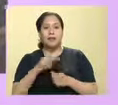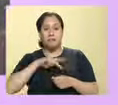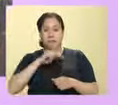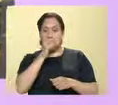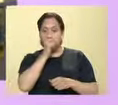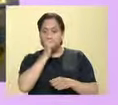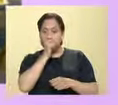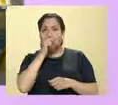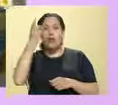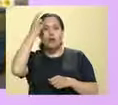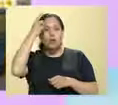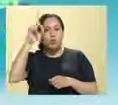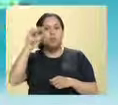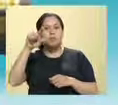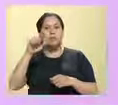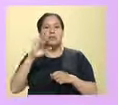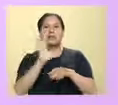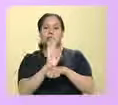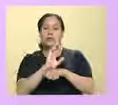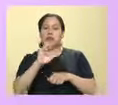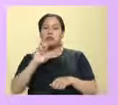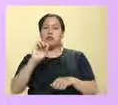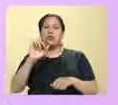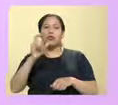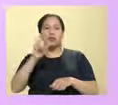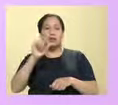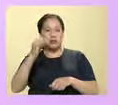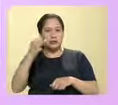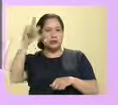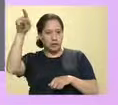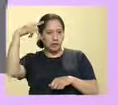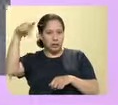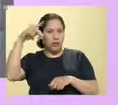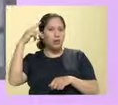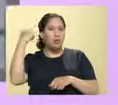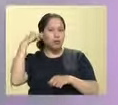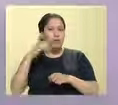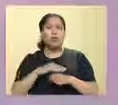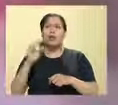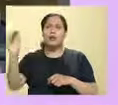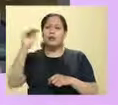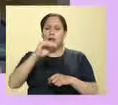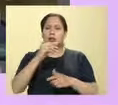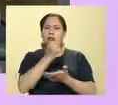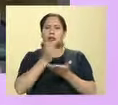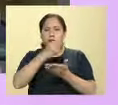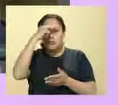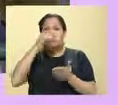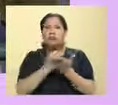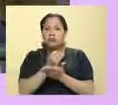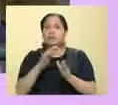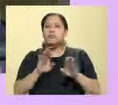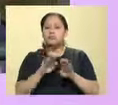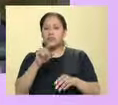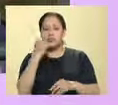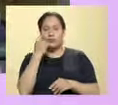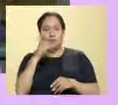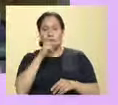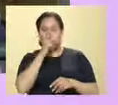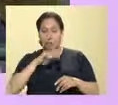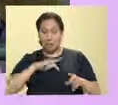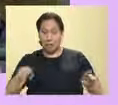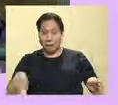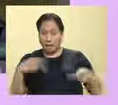papá era dueño del cine Roxy en Guadalajara. ¿Y cómo deciden venirse a la Ciudad de México? Cuando mi papá vendió el